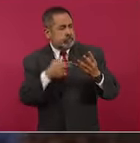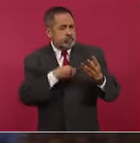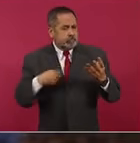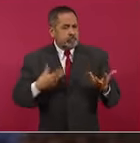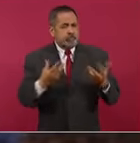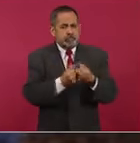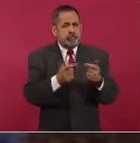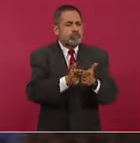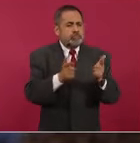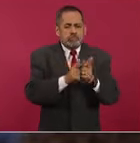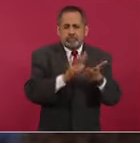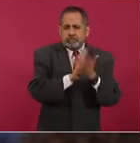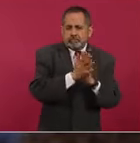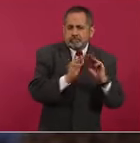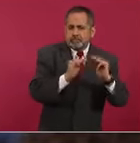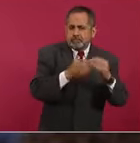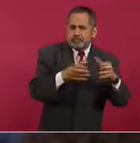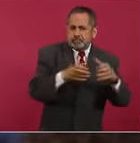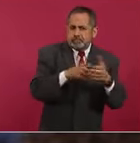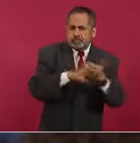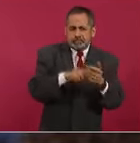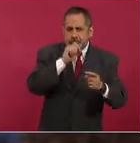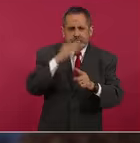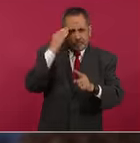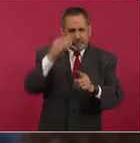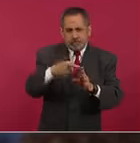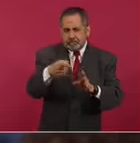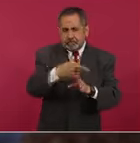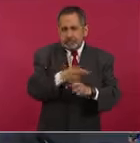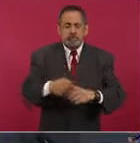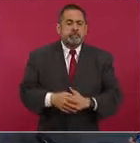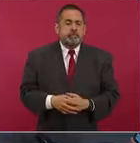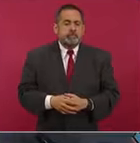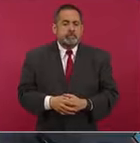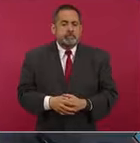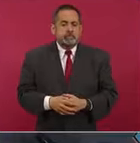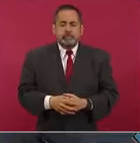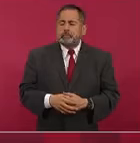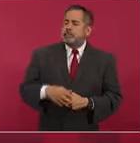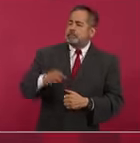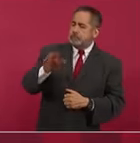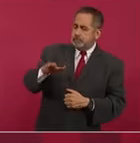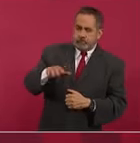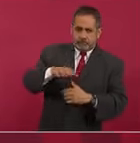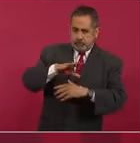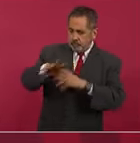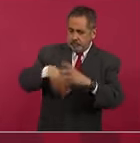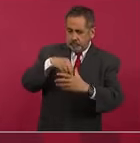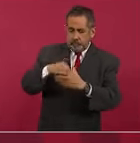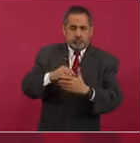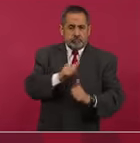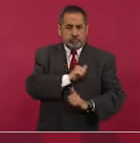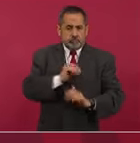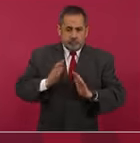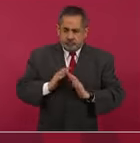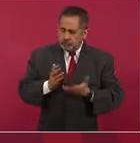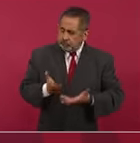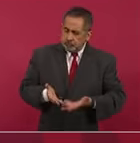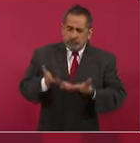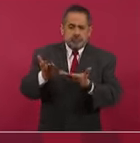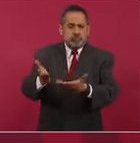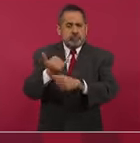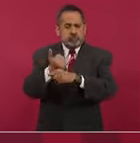las redes criminales de la región en esos días u otros? Toda la información del Ejército se ha puesto